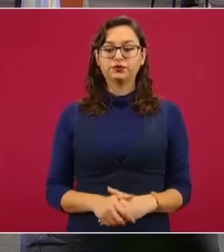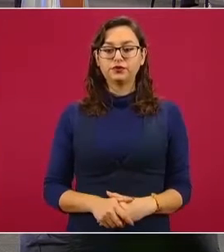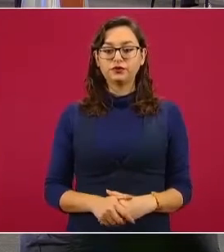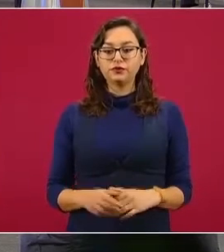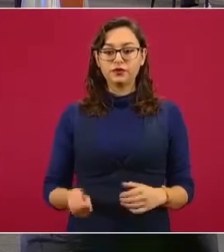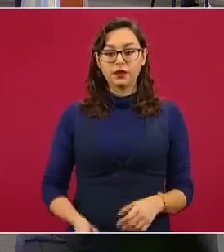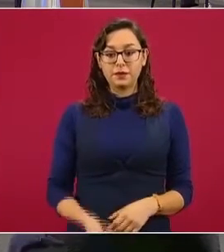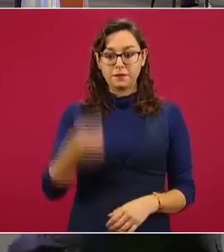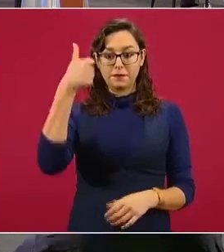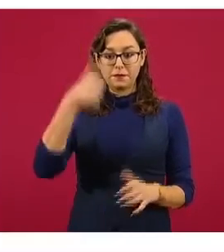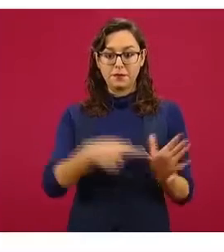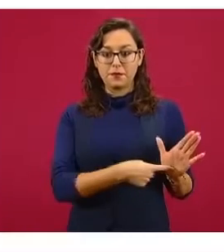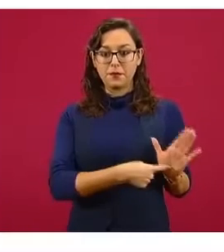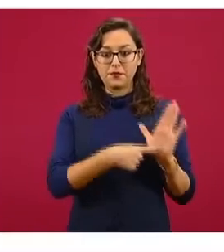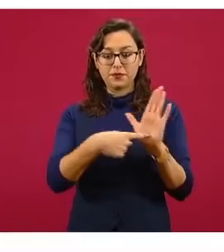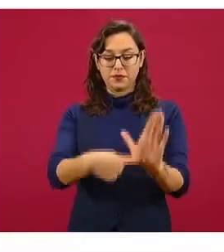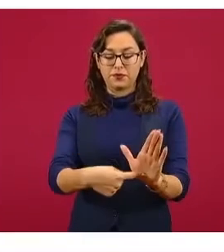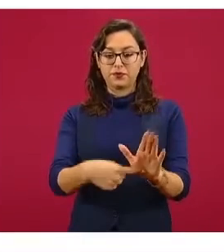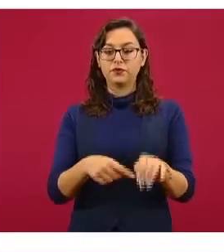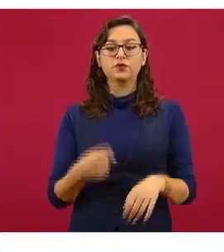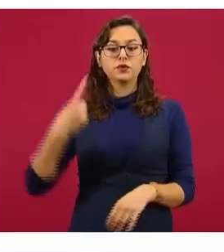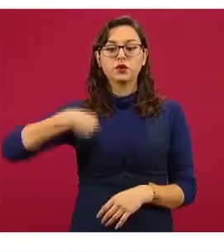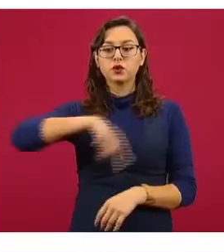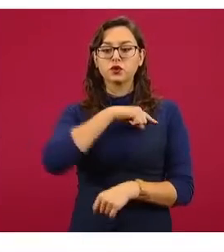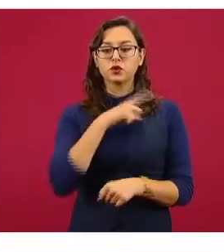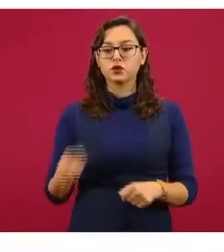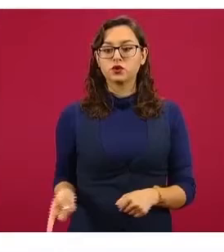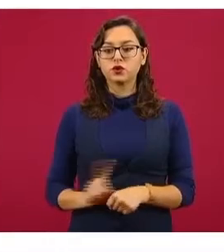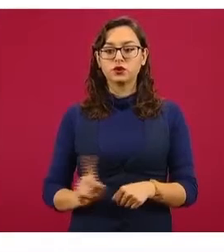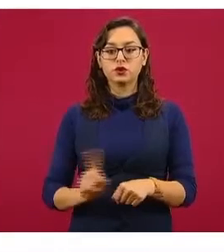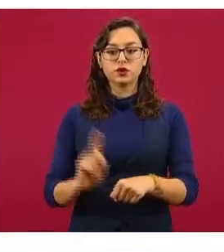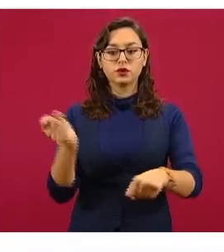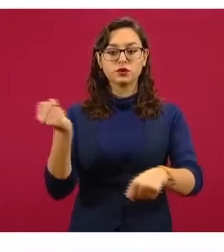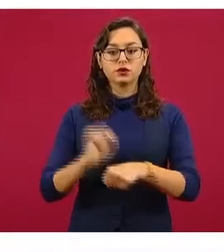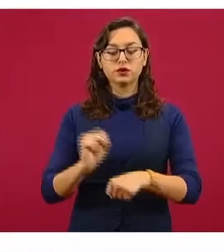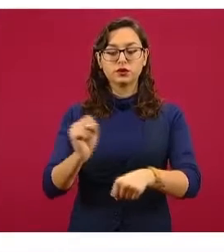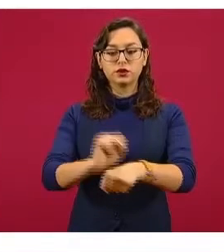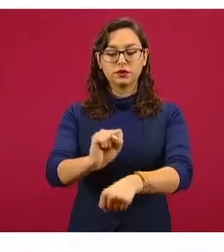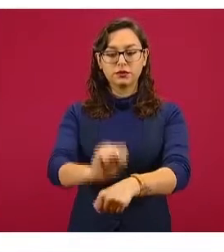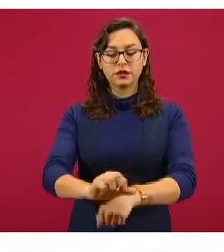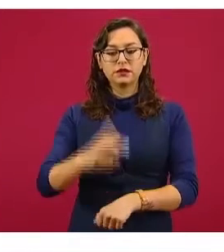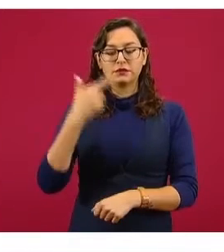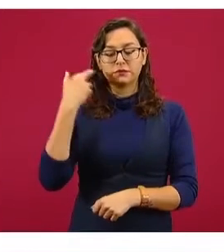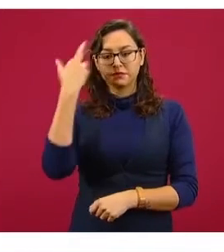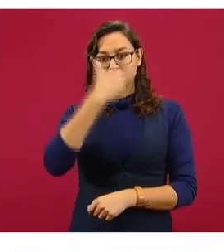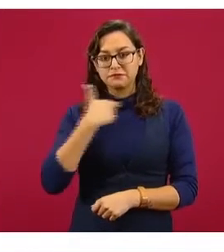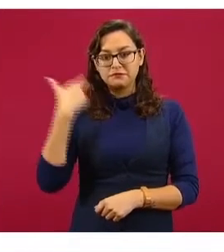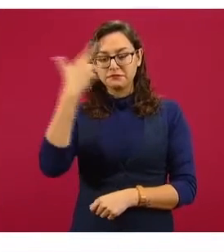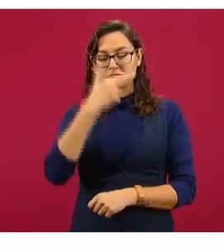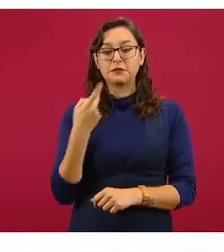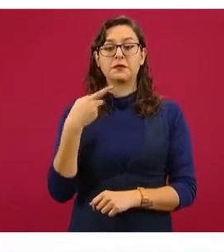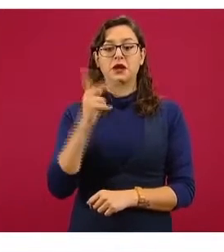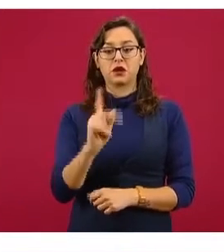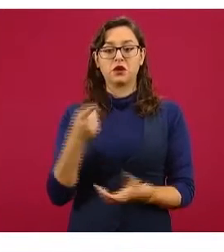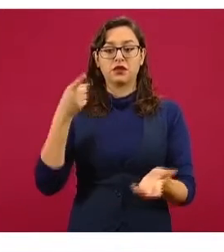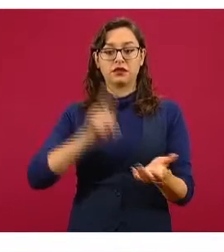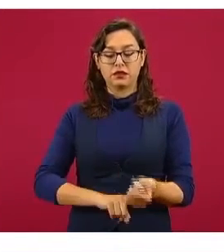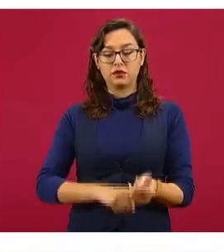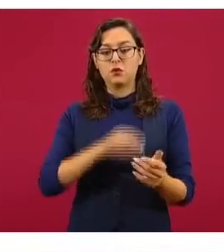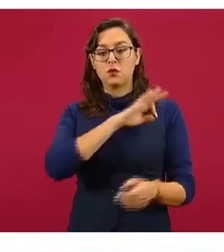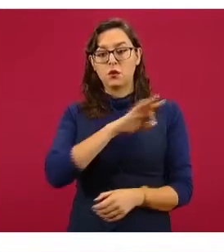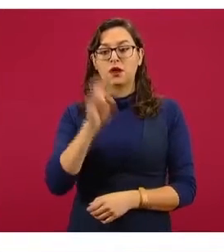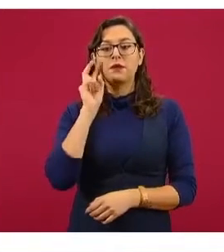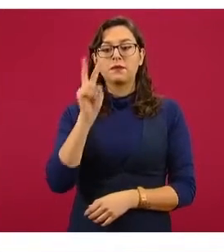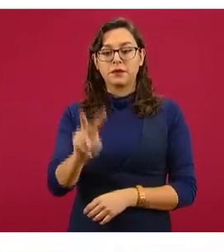vez que lo presentamos, aunque nosotros lo identificamos todas las semanas. Para uso interno es la distribución precisamente entre las